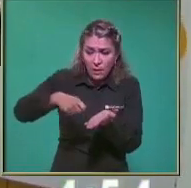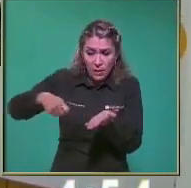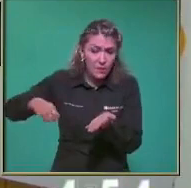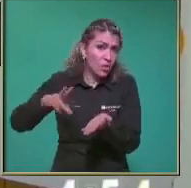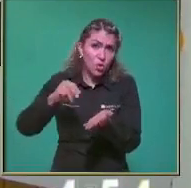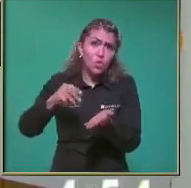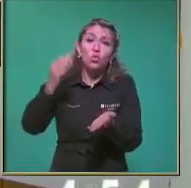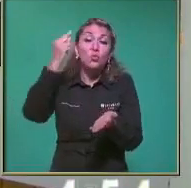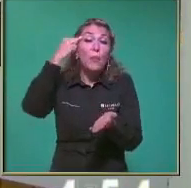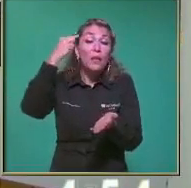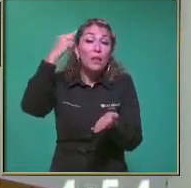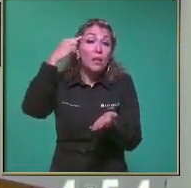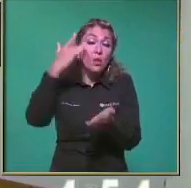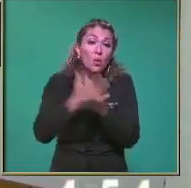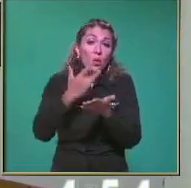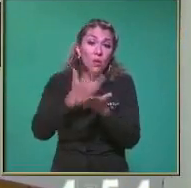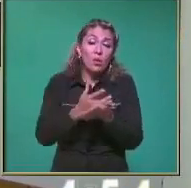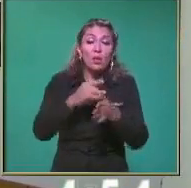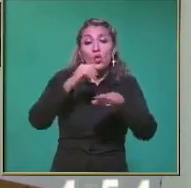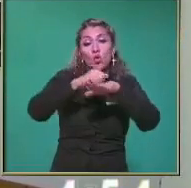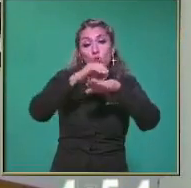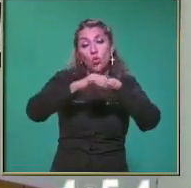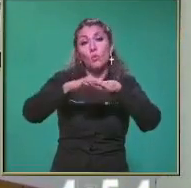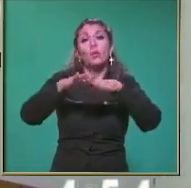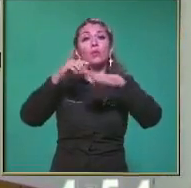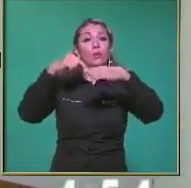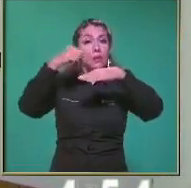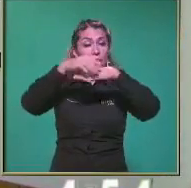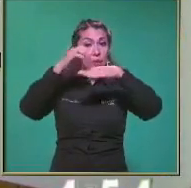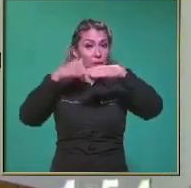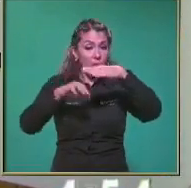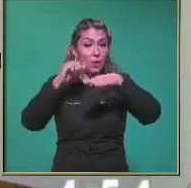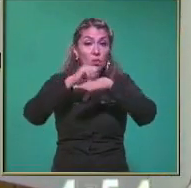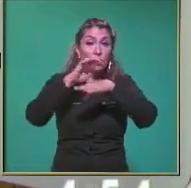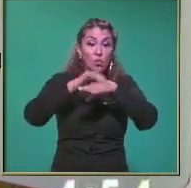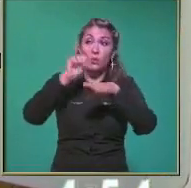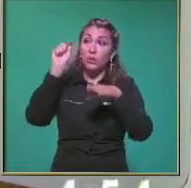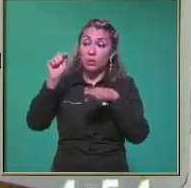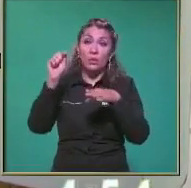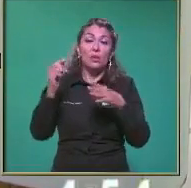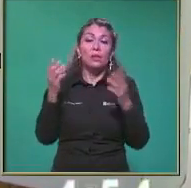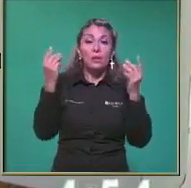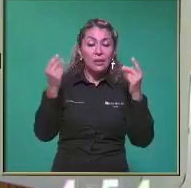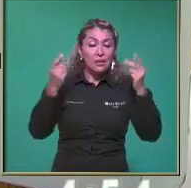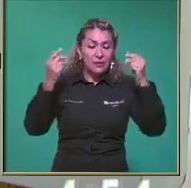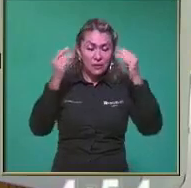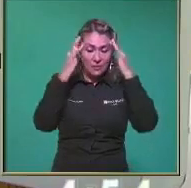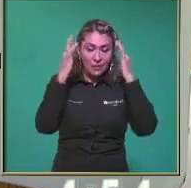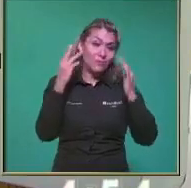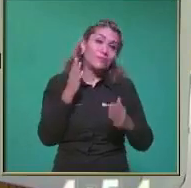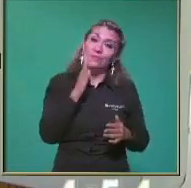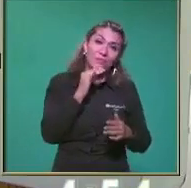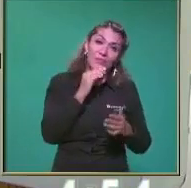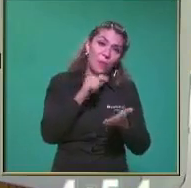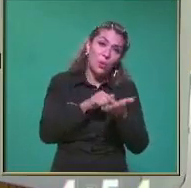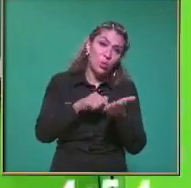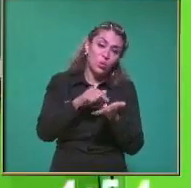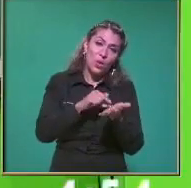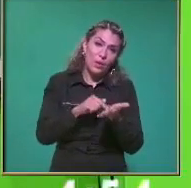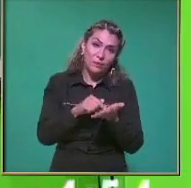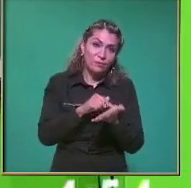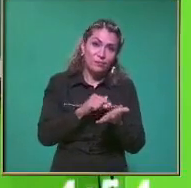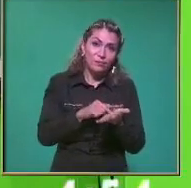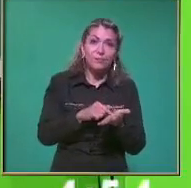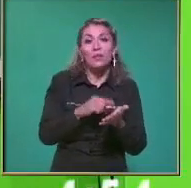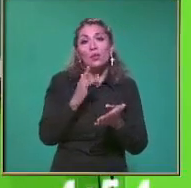fracciones, en algunas ocasiones son con decimales, pero hay que agilizar nuestra mente. La calculadora es para cuando necesitamos